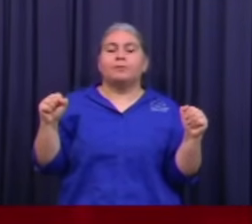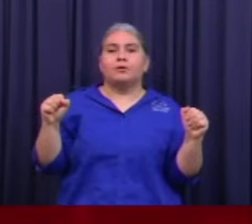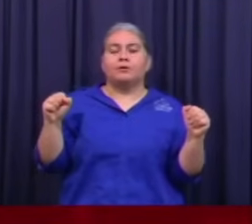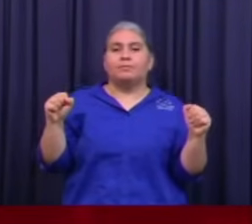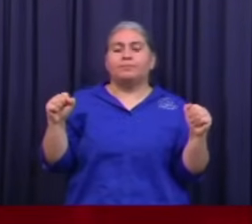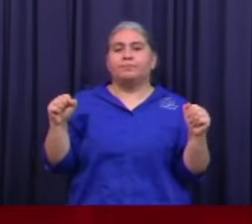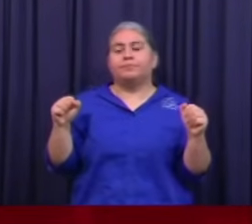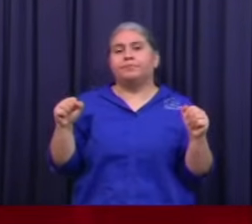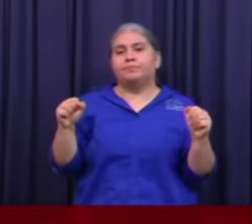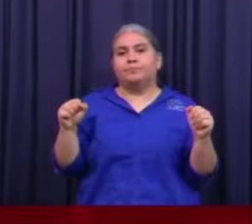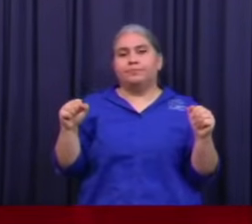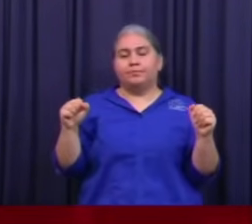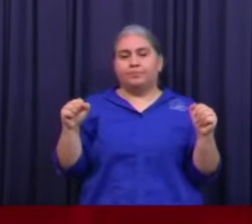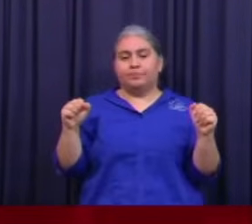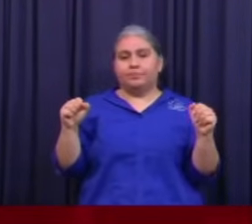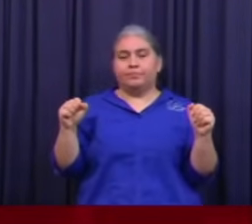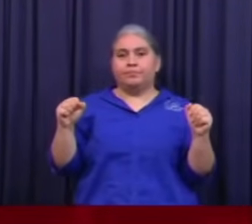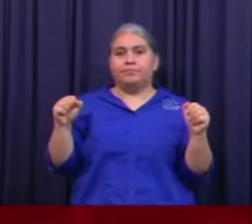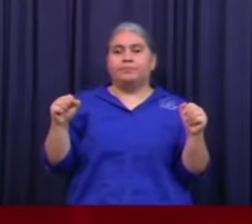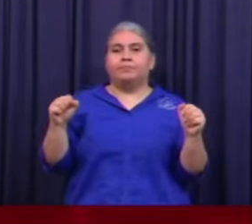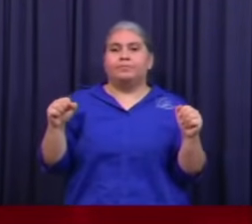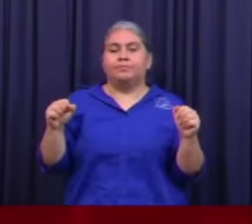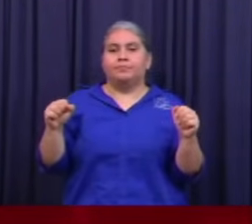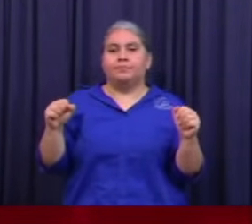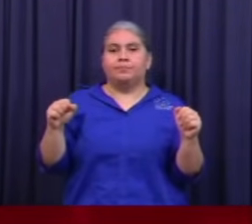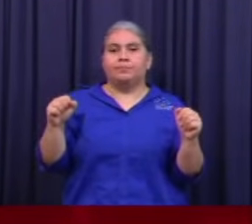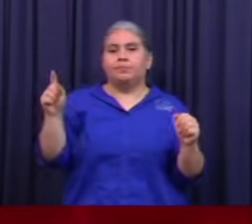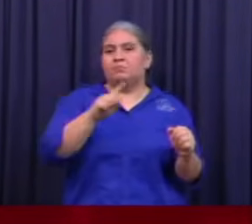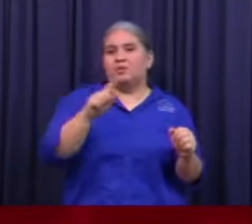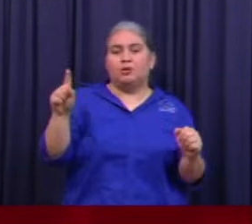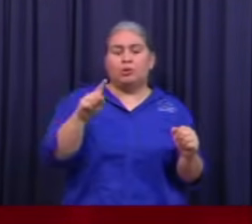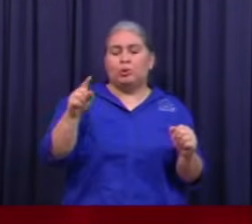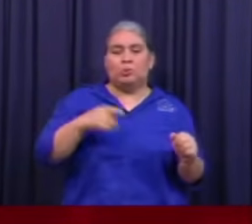embargo vamos a ver sin dejar